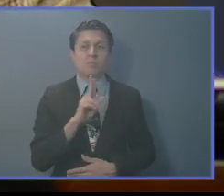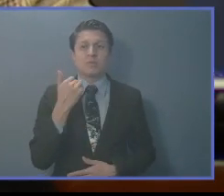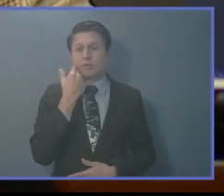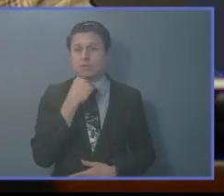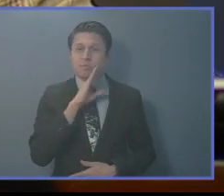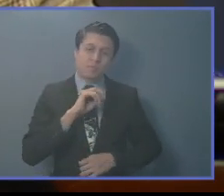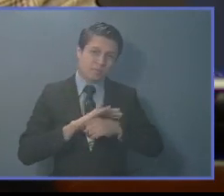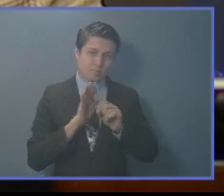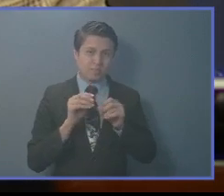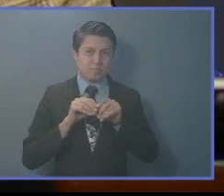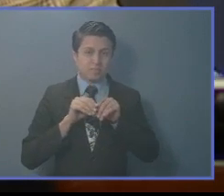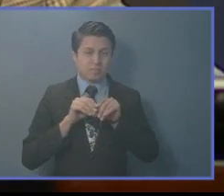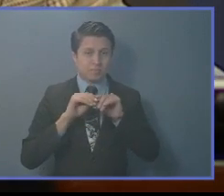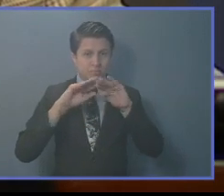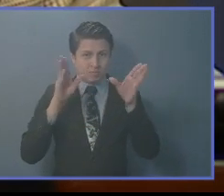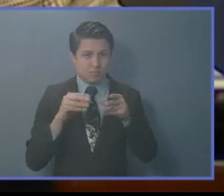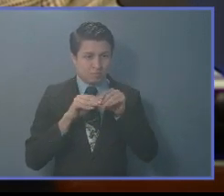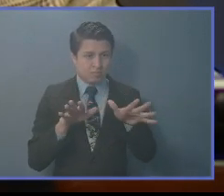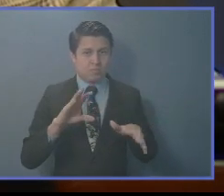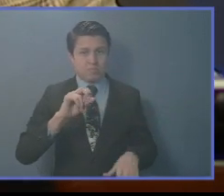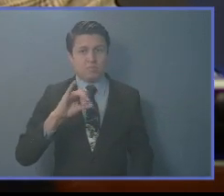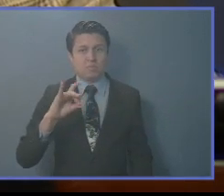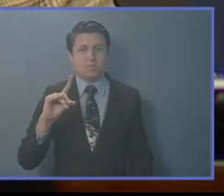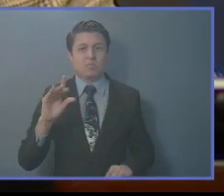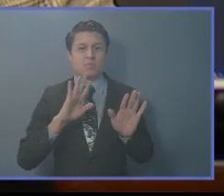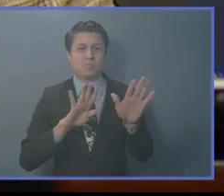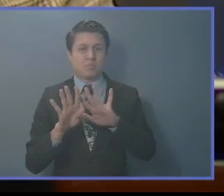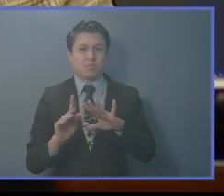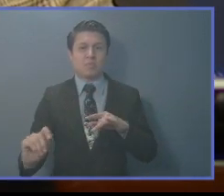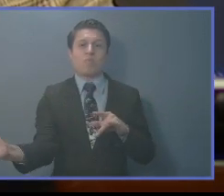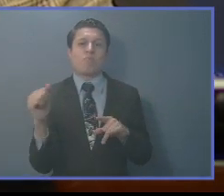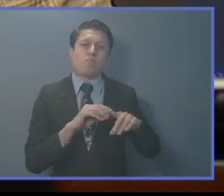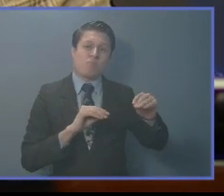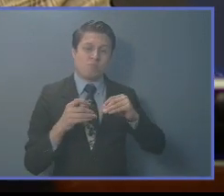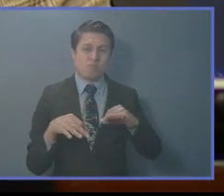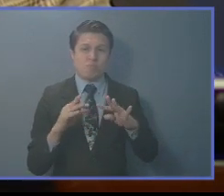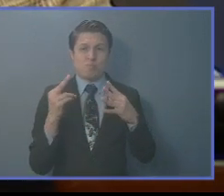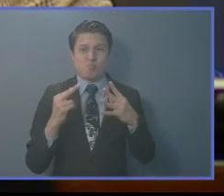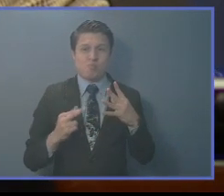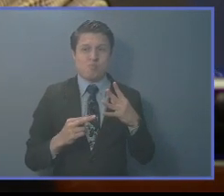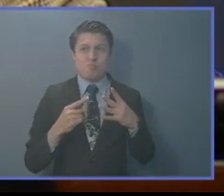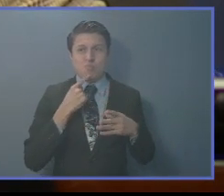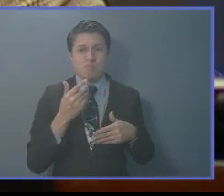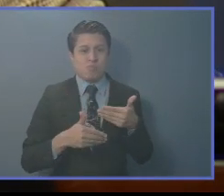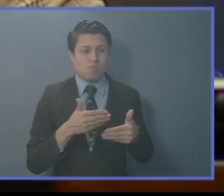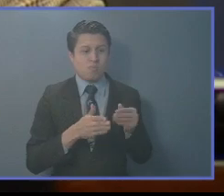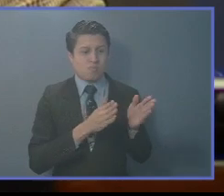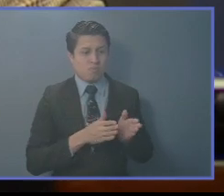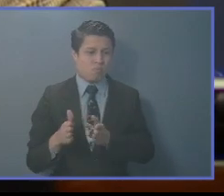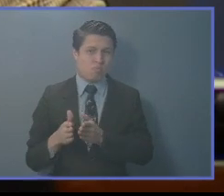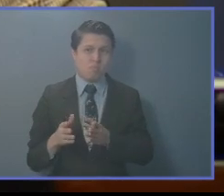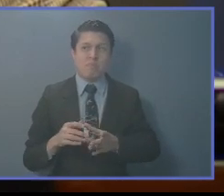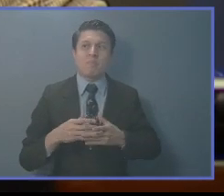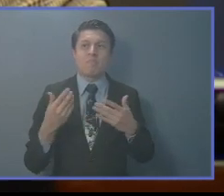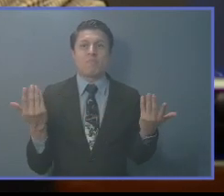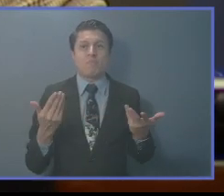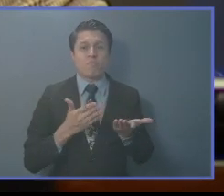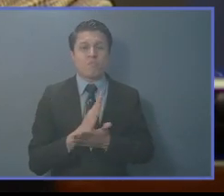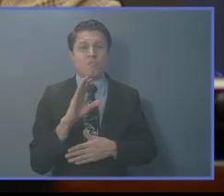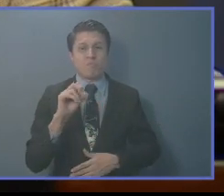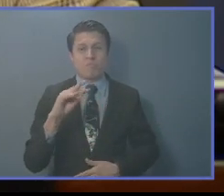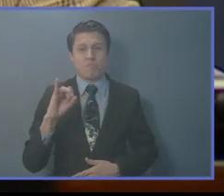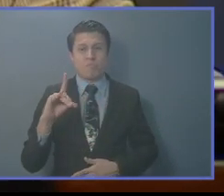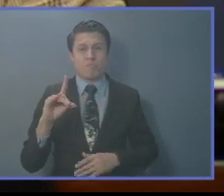por COVID-19. Las normas y protocolos para la aplicación de las medidas que se adopten en el marco de la emergencia nacional ocasionada por